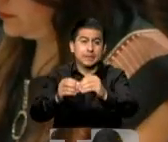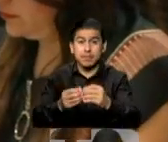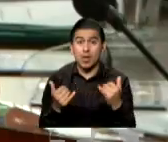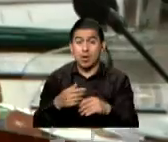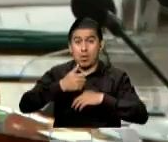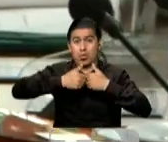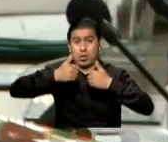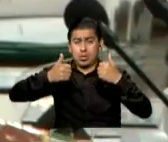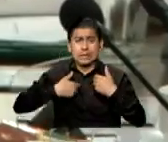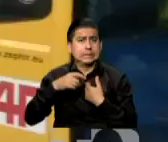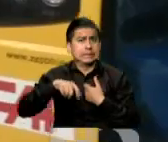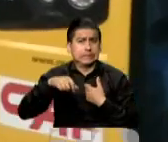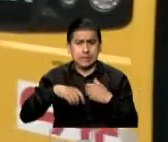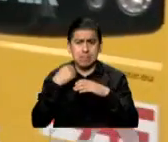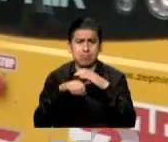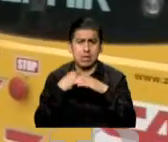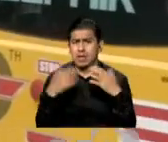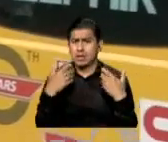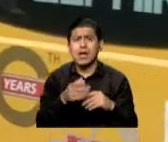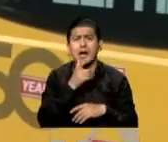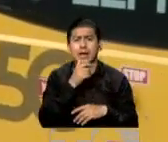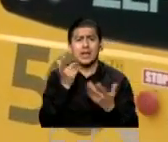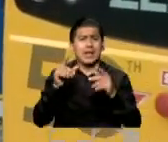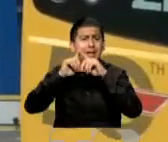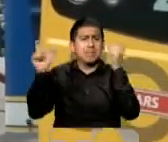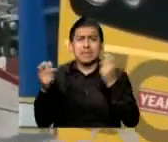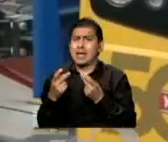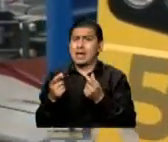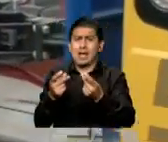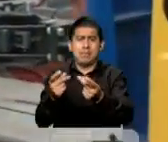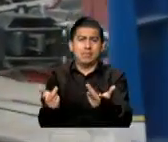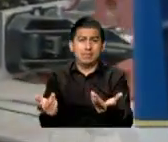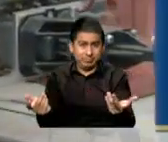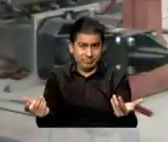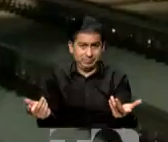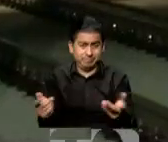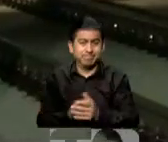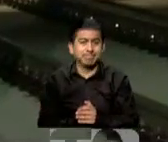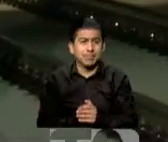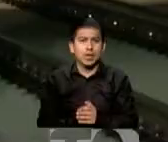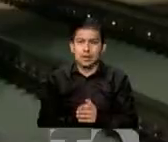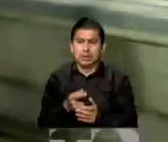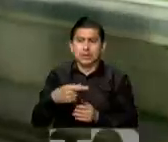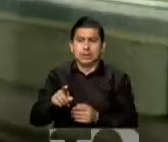a contrarreloj para intentar que el Metro de Quito ya cuente con un operador para cuando la obra sea entregada,